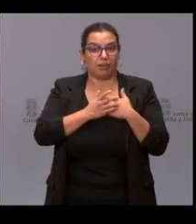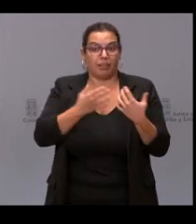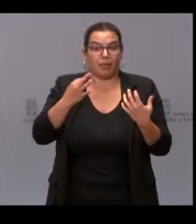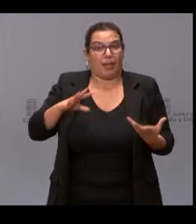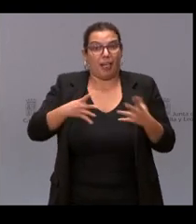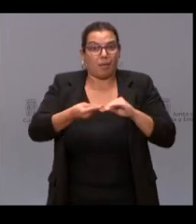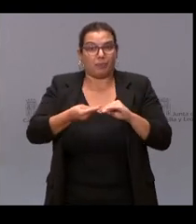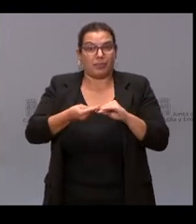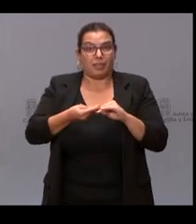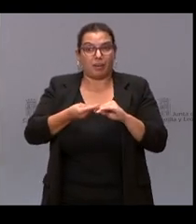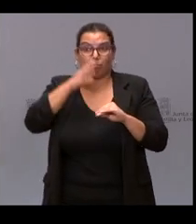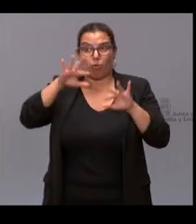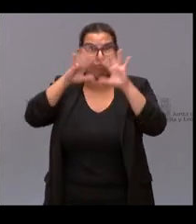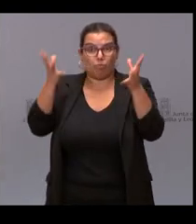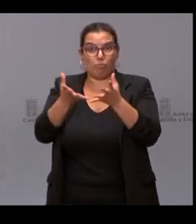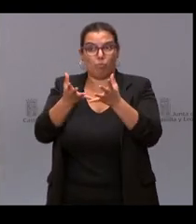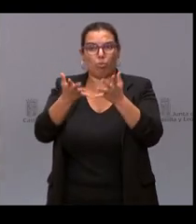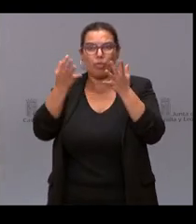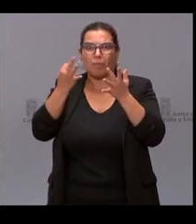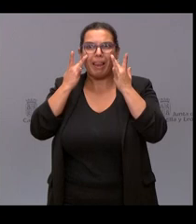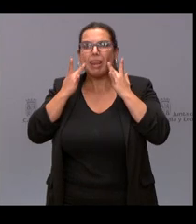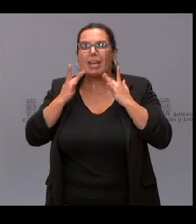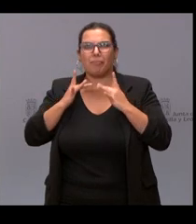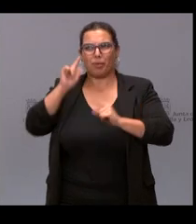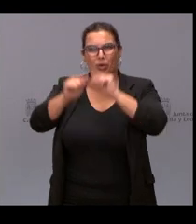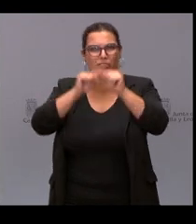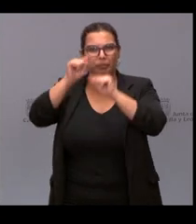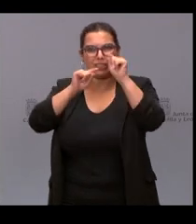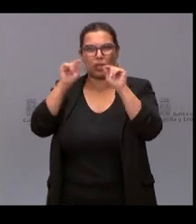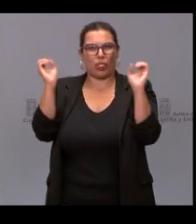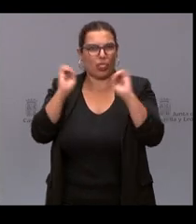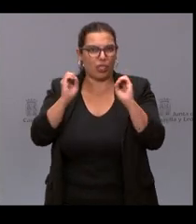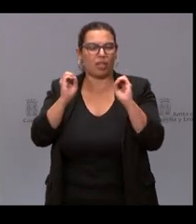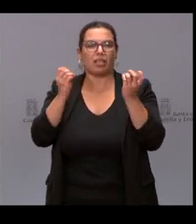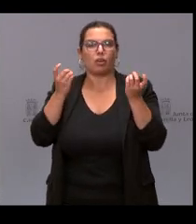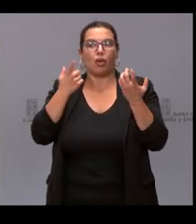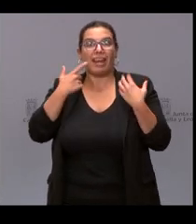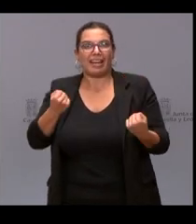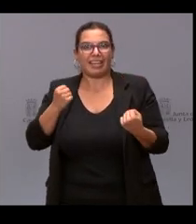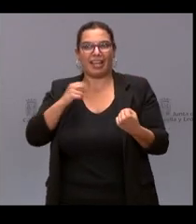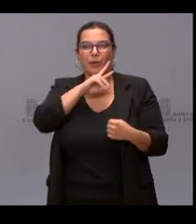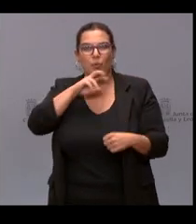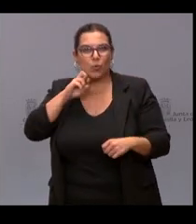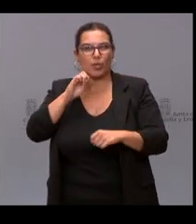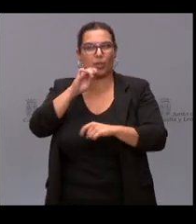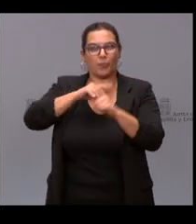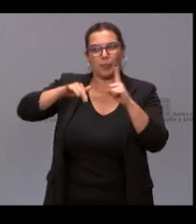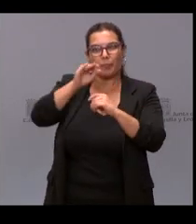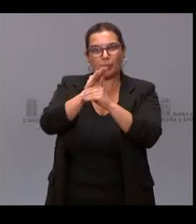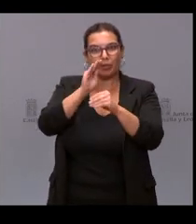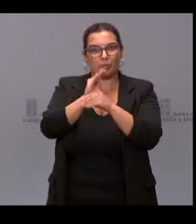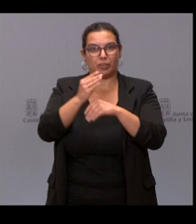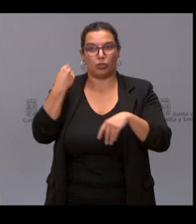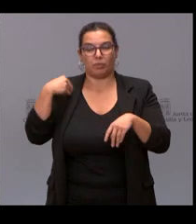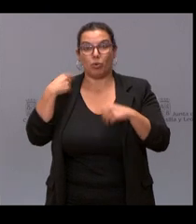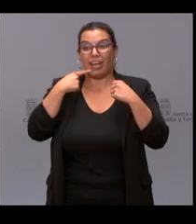a un mundo completamente limpio de emisiones, a un mundo de emisiones cero, a un mundo de energías renovables, un mundo en el que las fuentes de